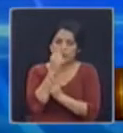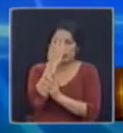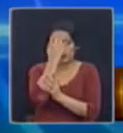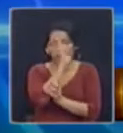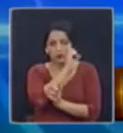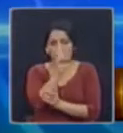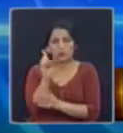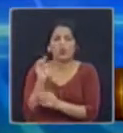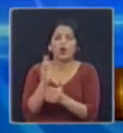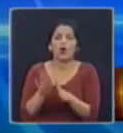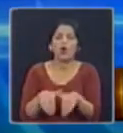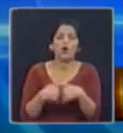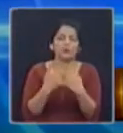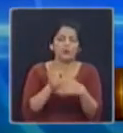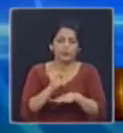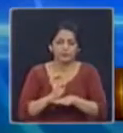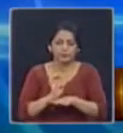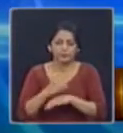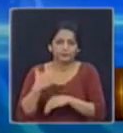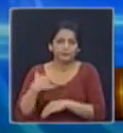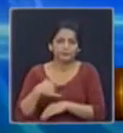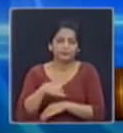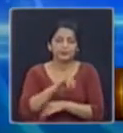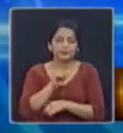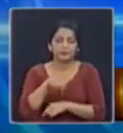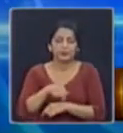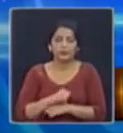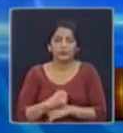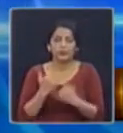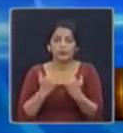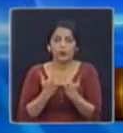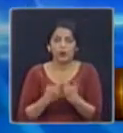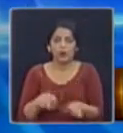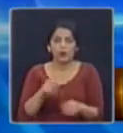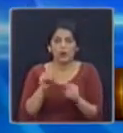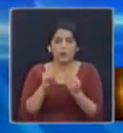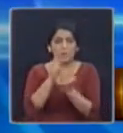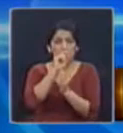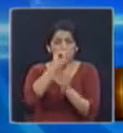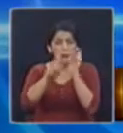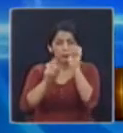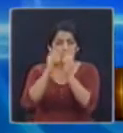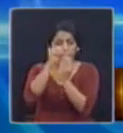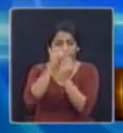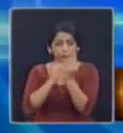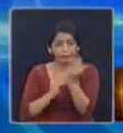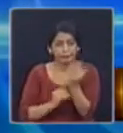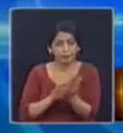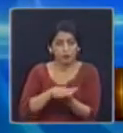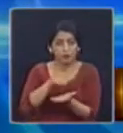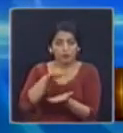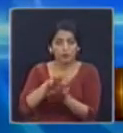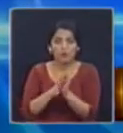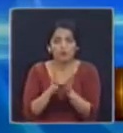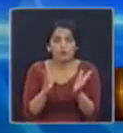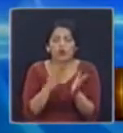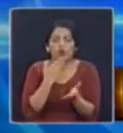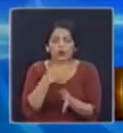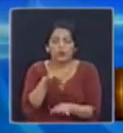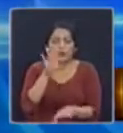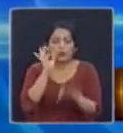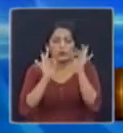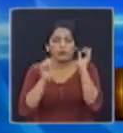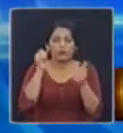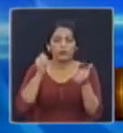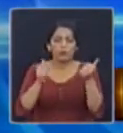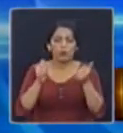en el país. Pero son muchos los temas. ¿Cómo depurar y realmente escoger los indicados? El Partido Social Cristiano,